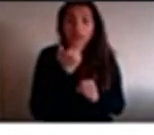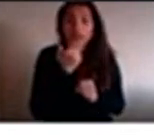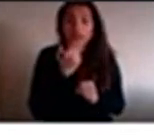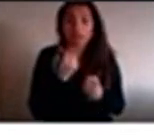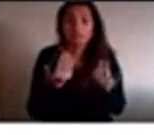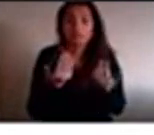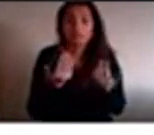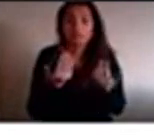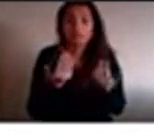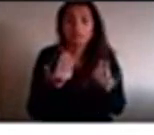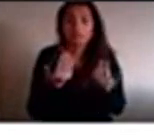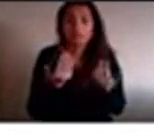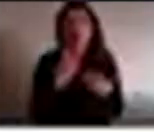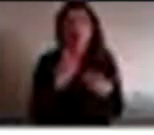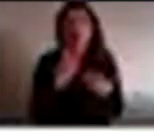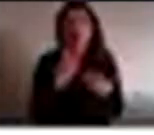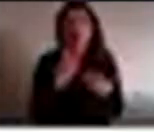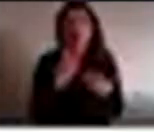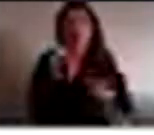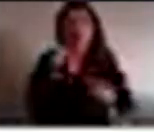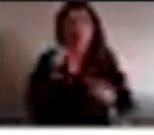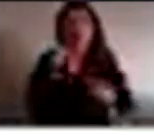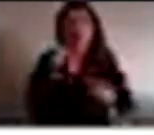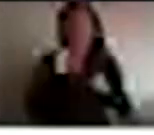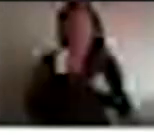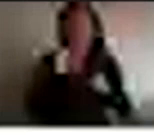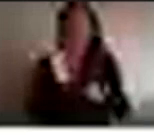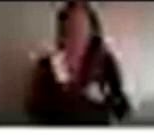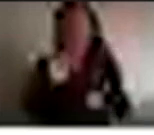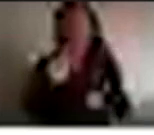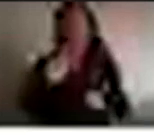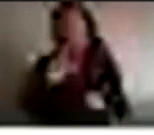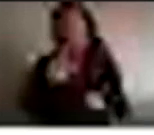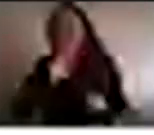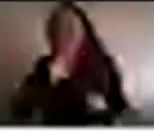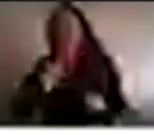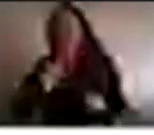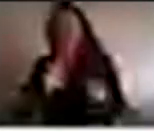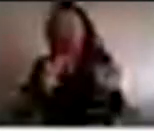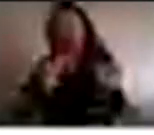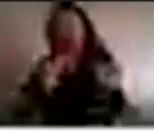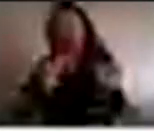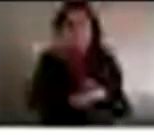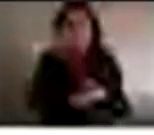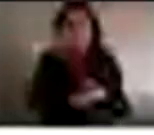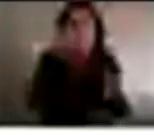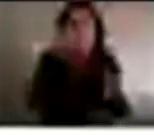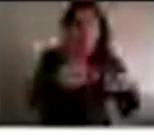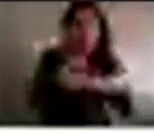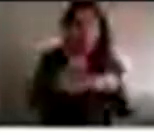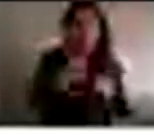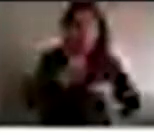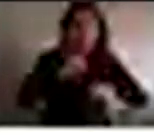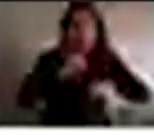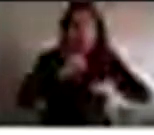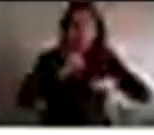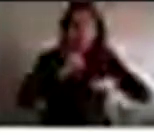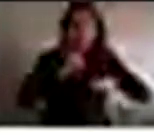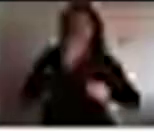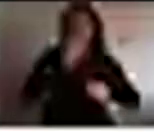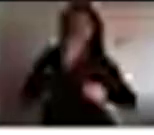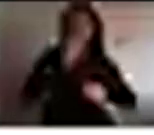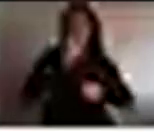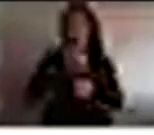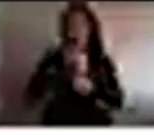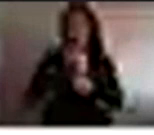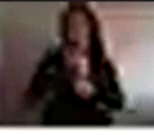a propósito de las personas con discapacidad y en la página en particular que es la Bolsa Nacional de Empleo,